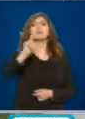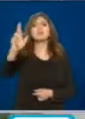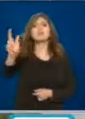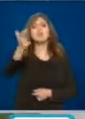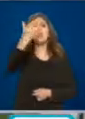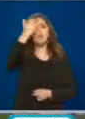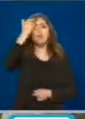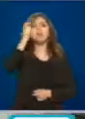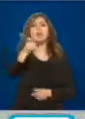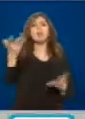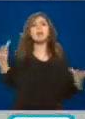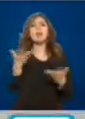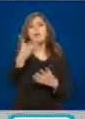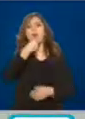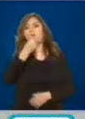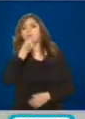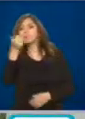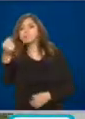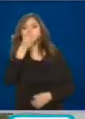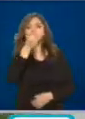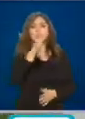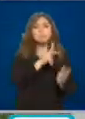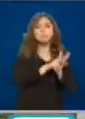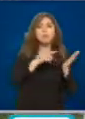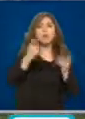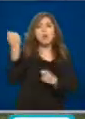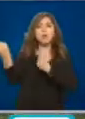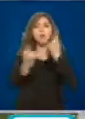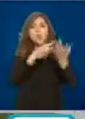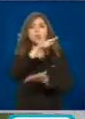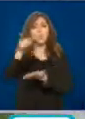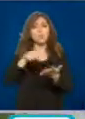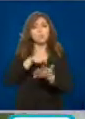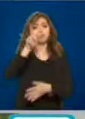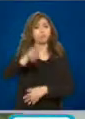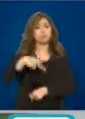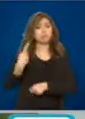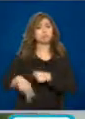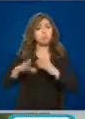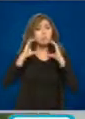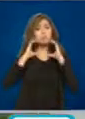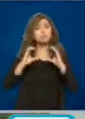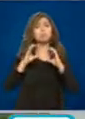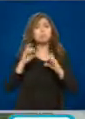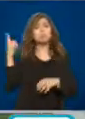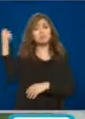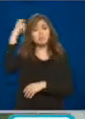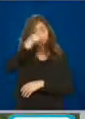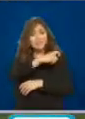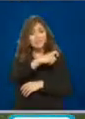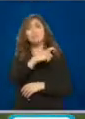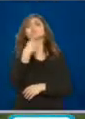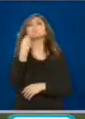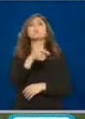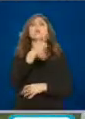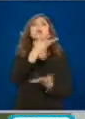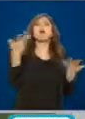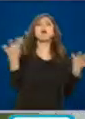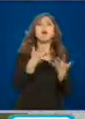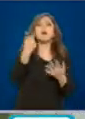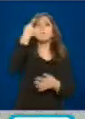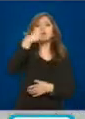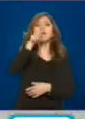el ejercicio crítico del periodismo, que en algunos lugares a veces es dificilísimo y que invita a